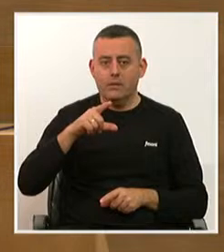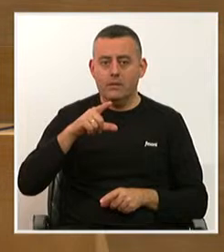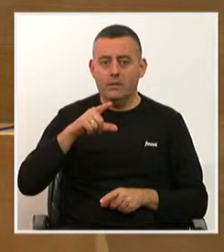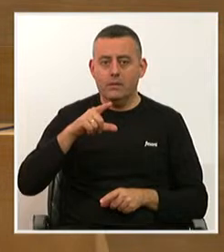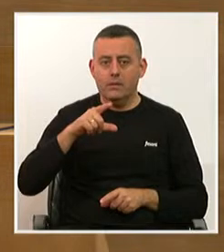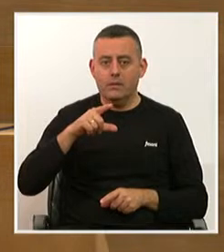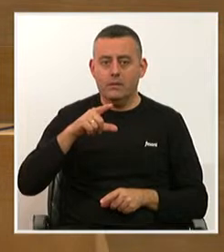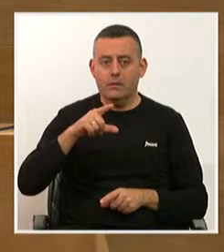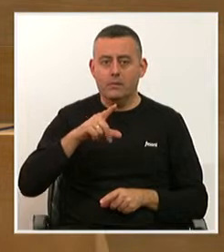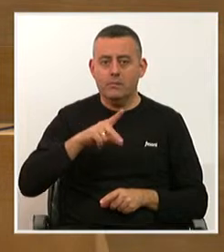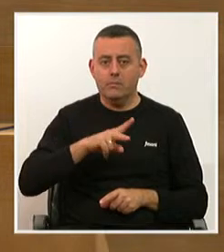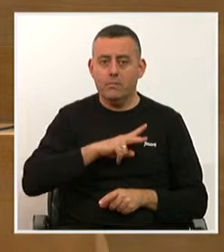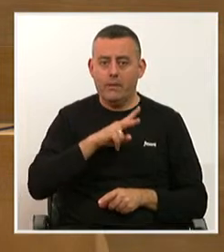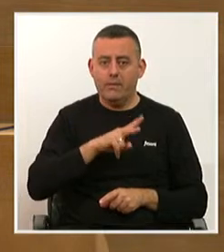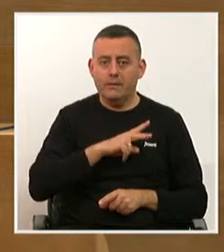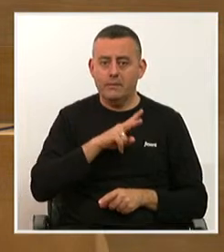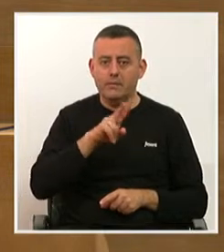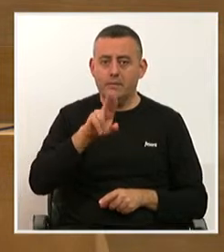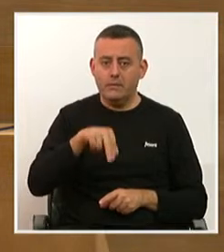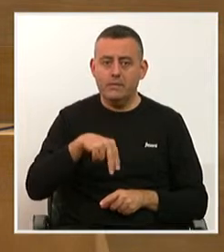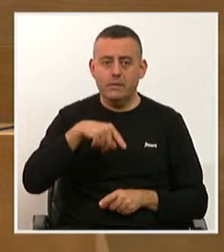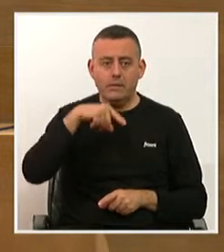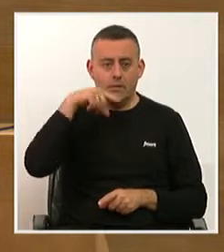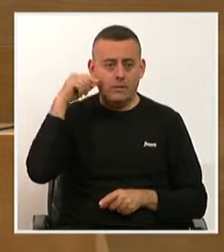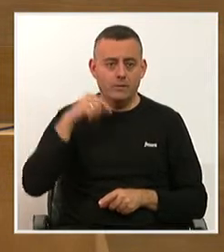ser y va